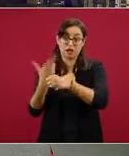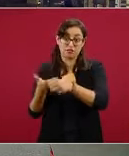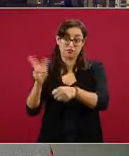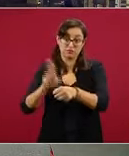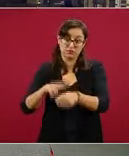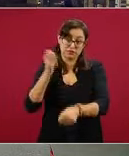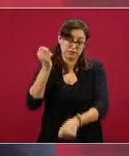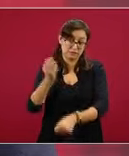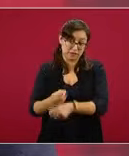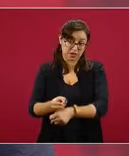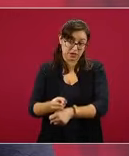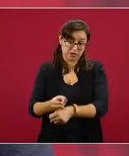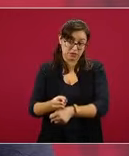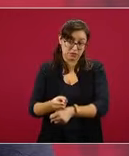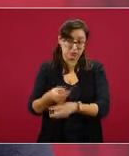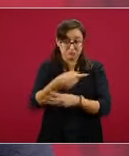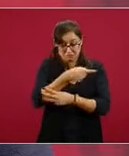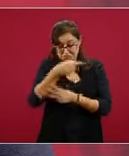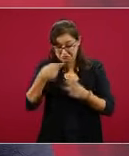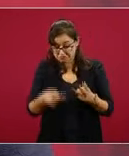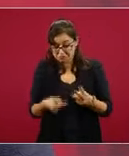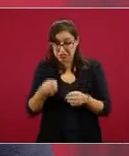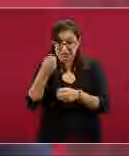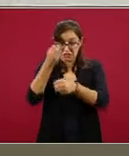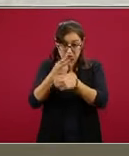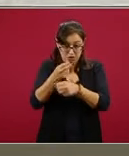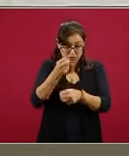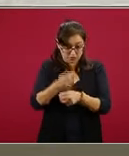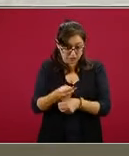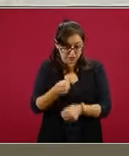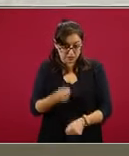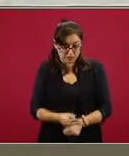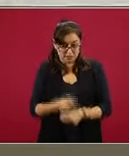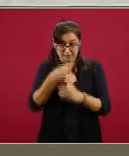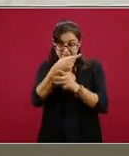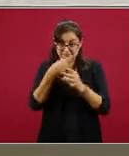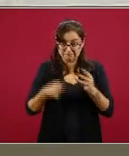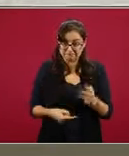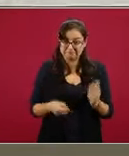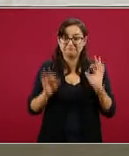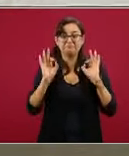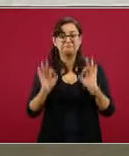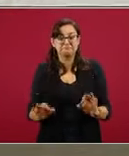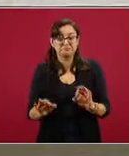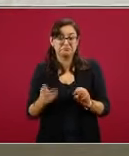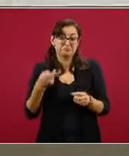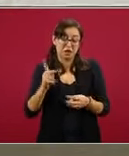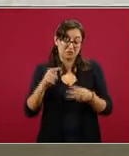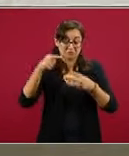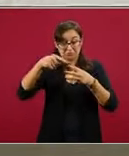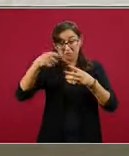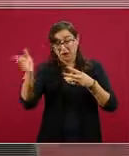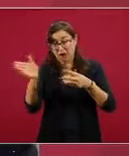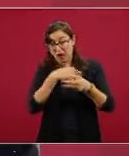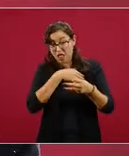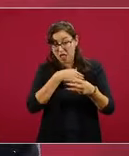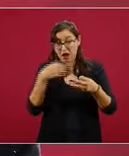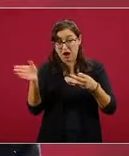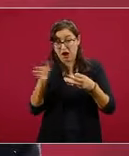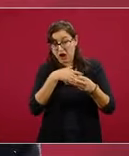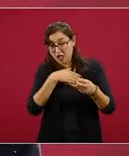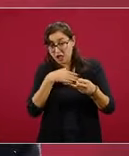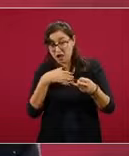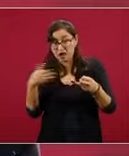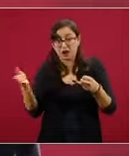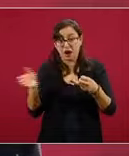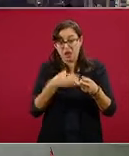atención médica. Cuando las tres cosas funcionan bien, podemos tener un buen pronóstico. Si algunas de esas falla, podemos tener un mal pronóstico para el